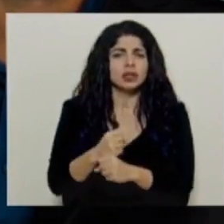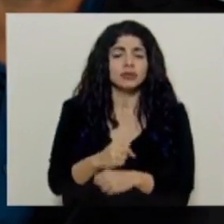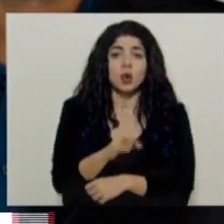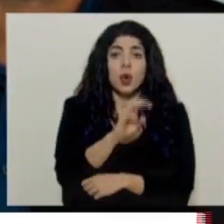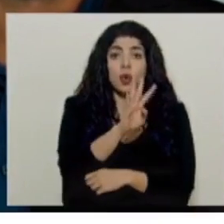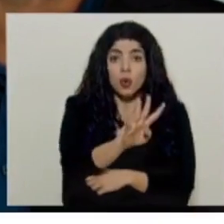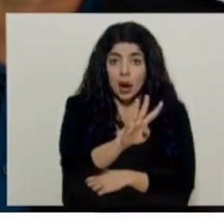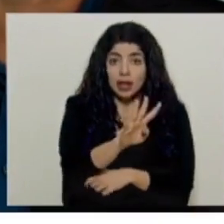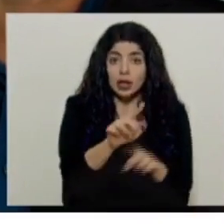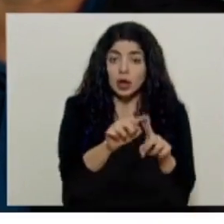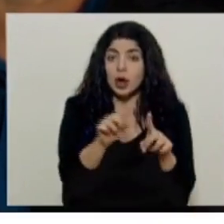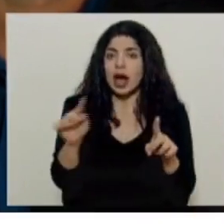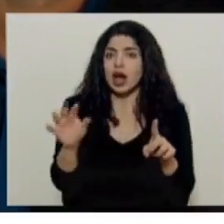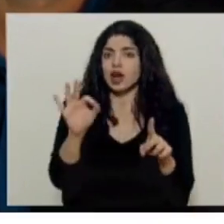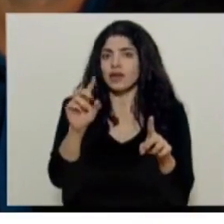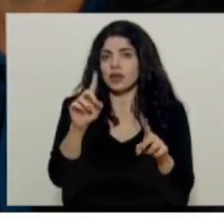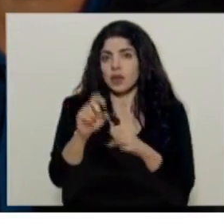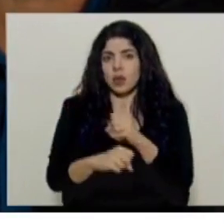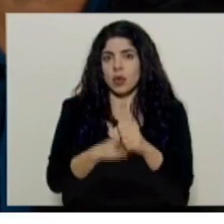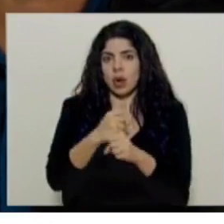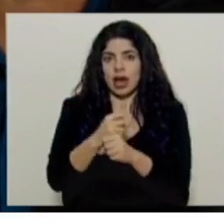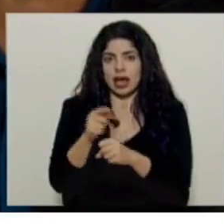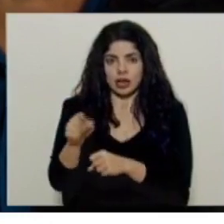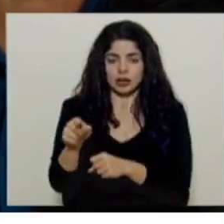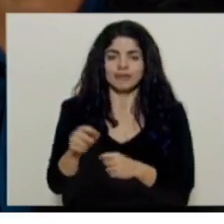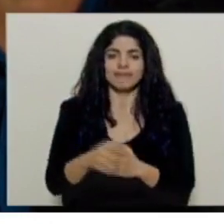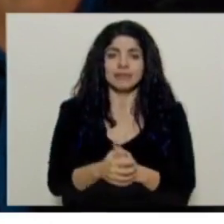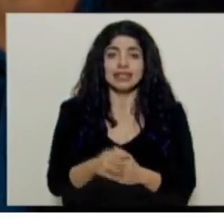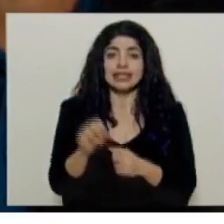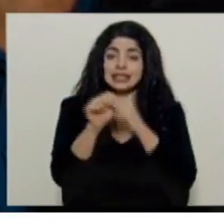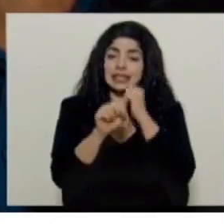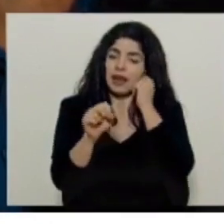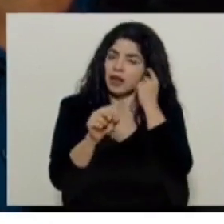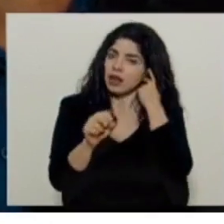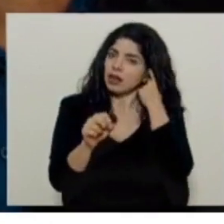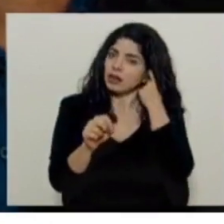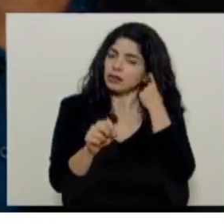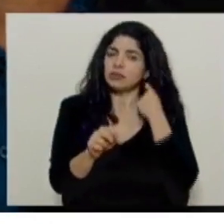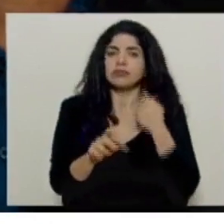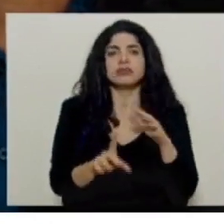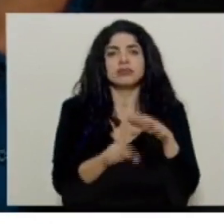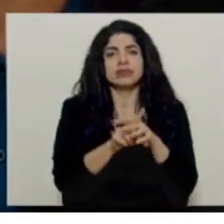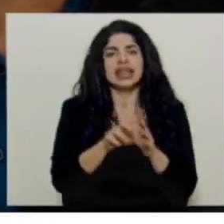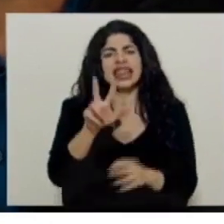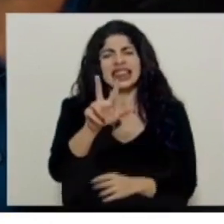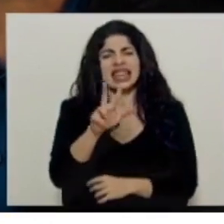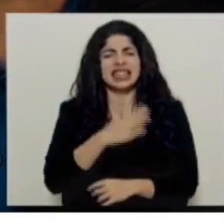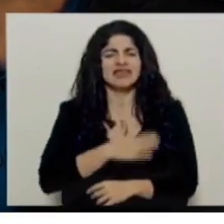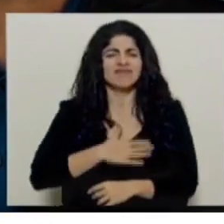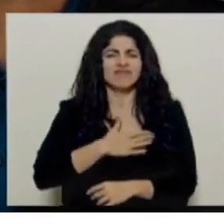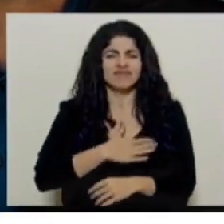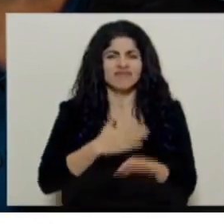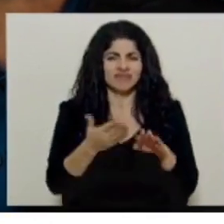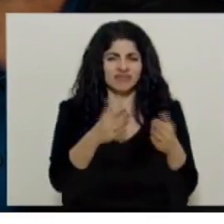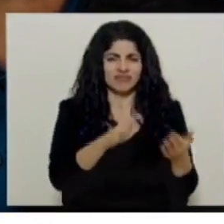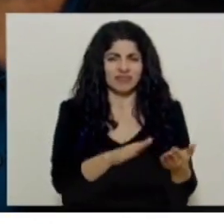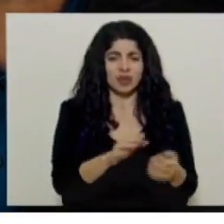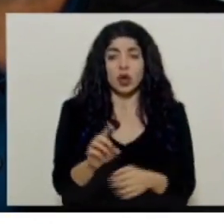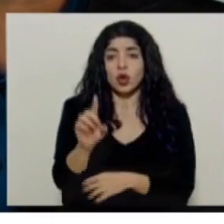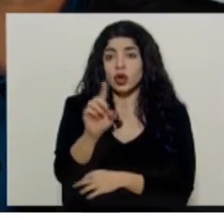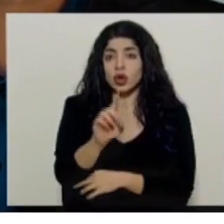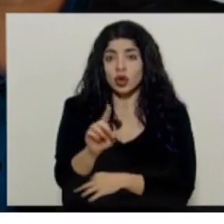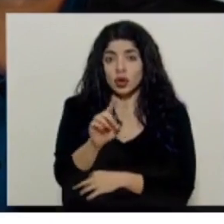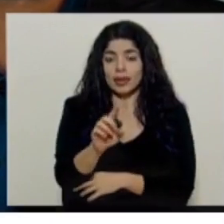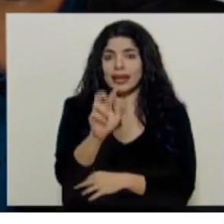4 a los 91 años. El sábado se reportaron 3 lamentables fallecimientos. El domingo se